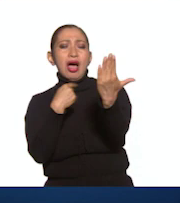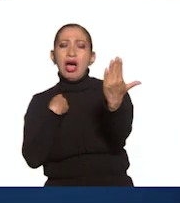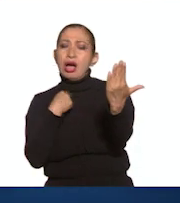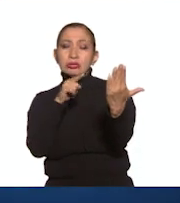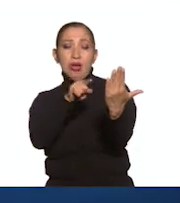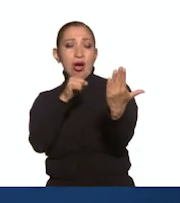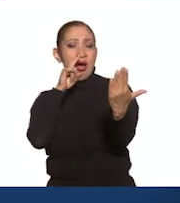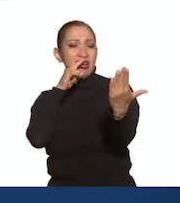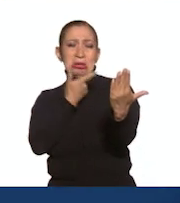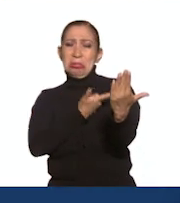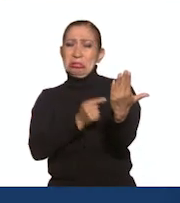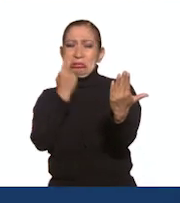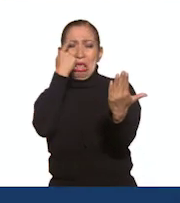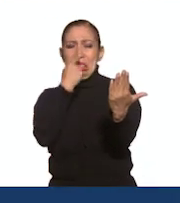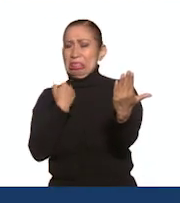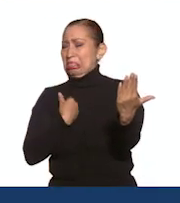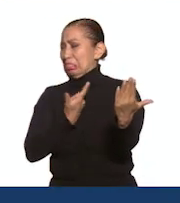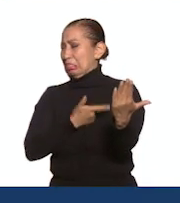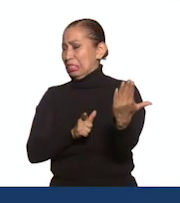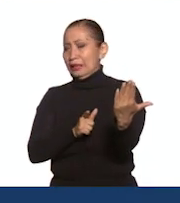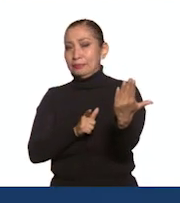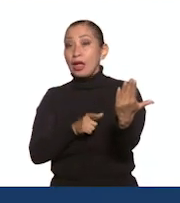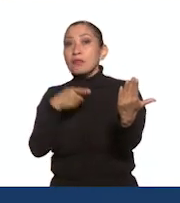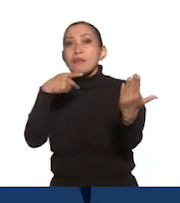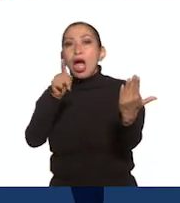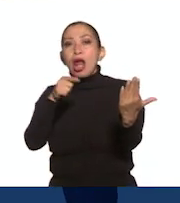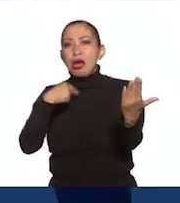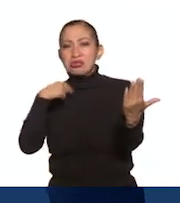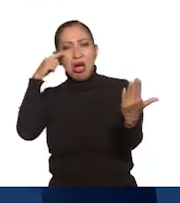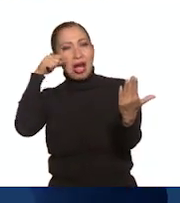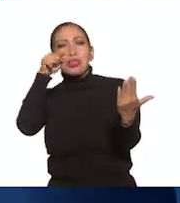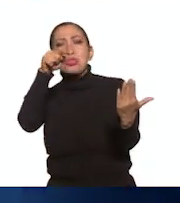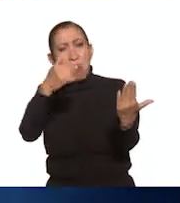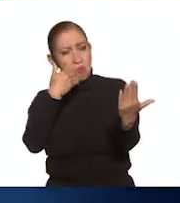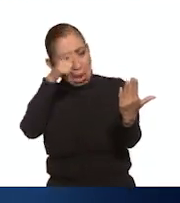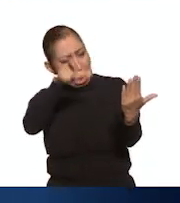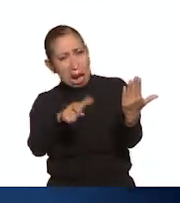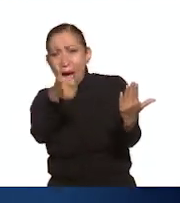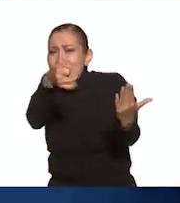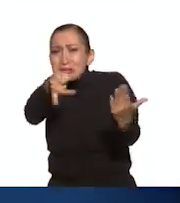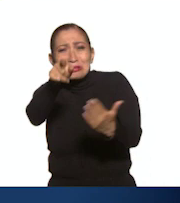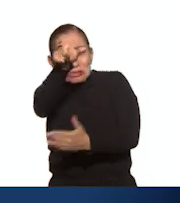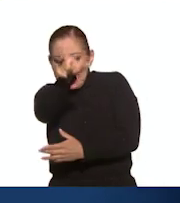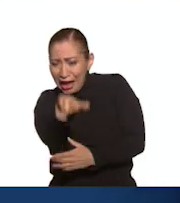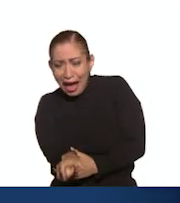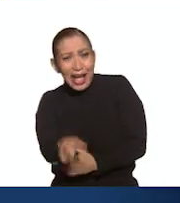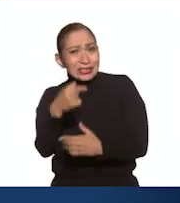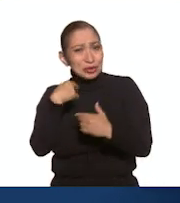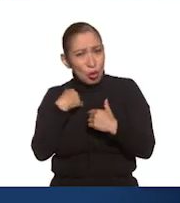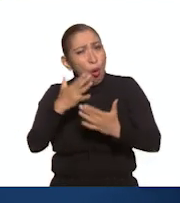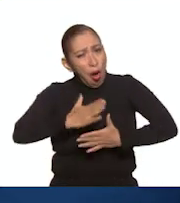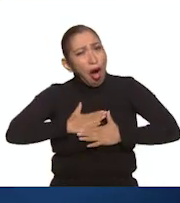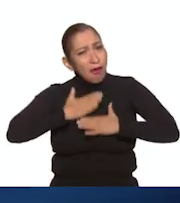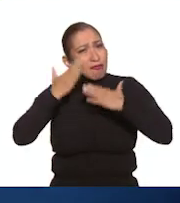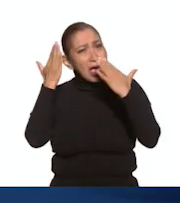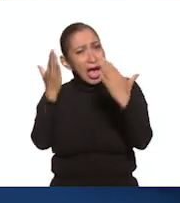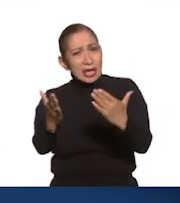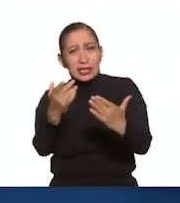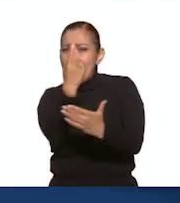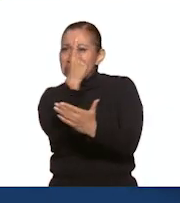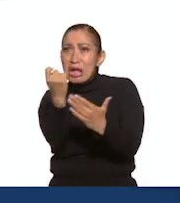verte no te gustó. Pero yo creo que estás bien, sube la confianza hasta el